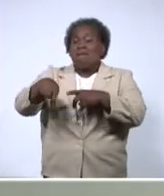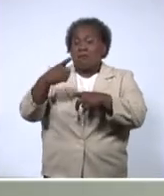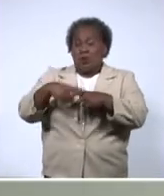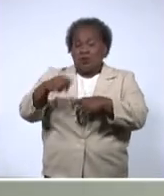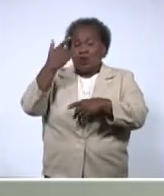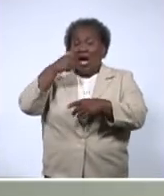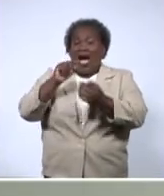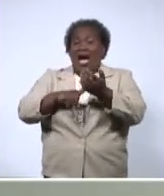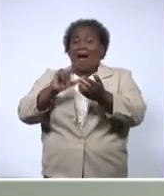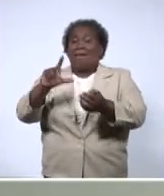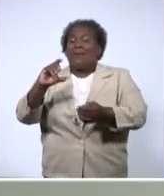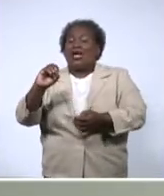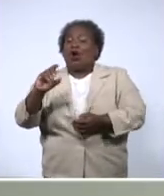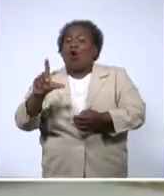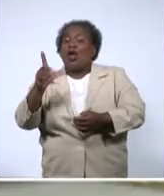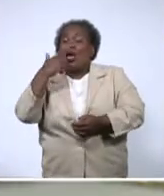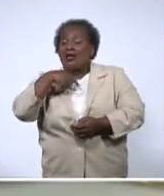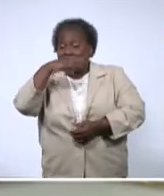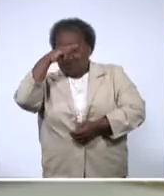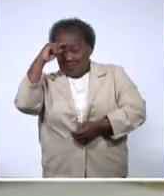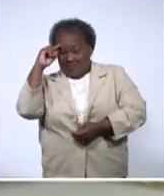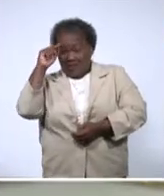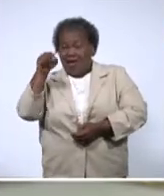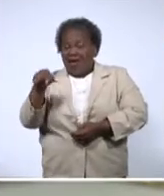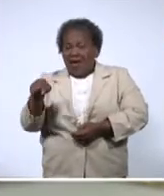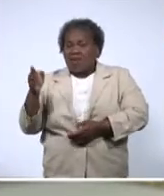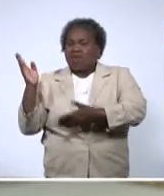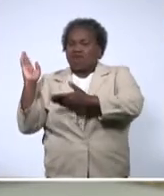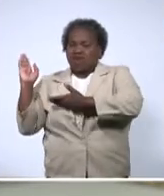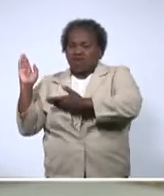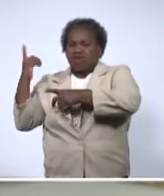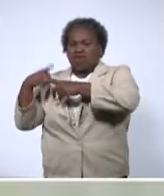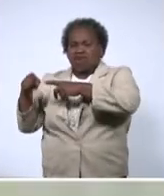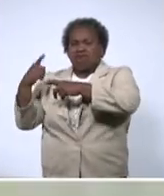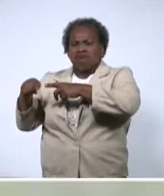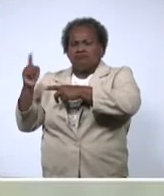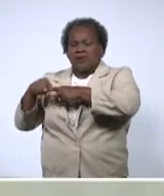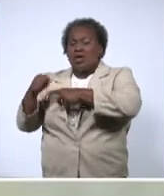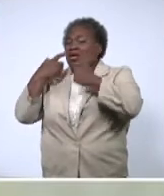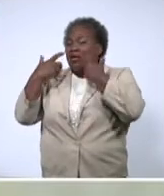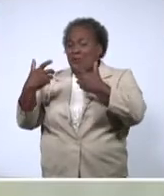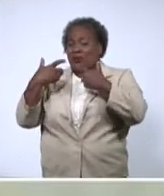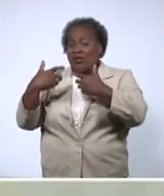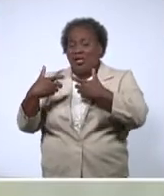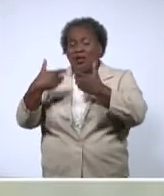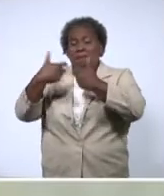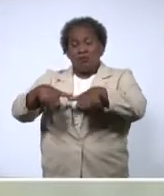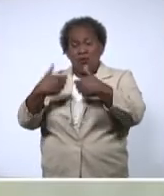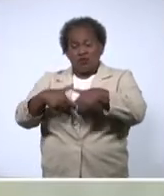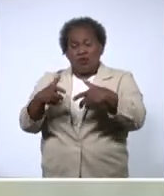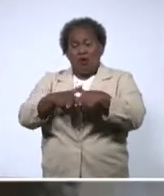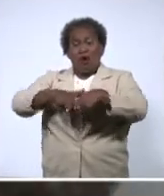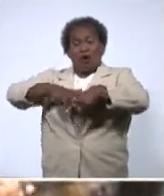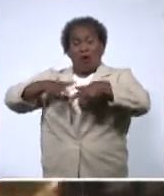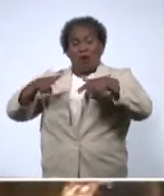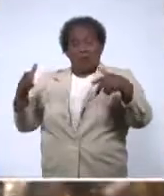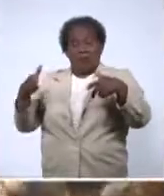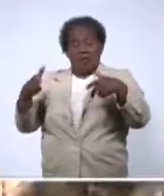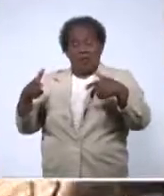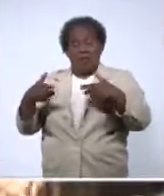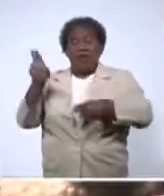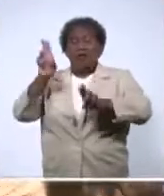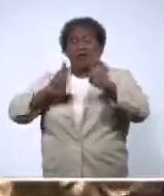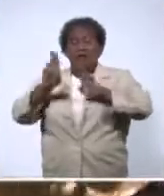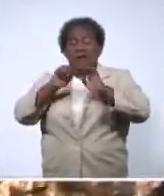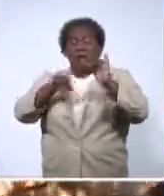de gran demanda y valor en el mercado internacional, por lo que es necesario aumentar estas producciones en correspondencia con el llamado del Ministerio de la